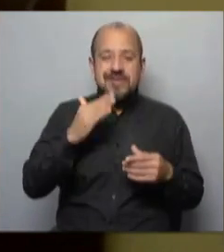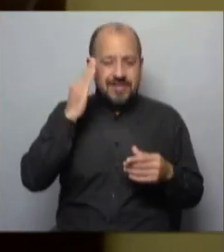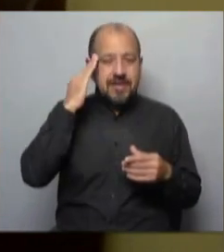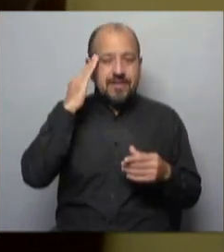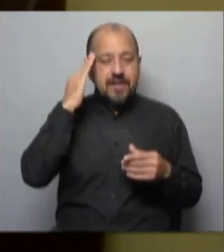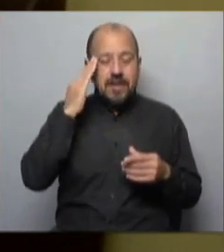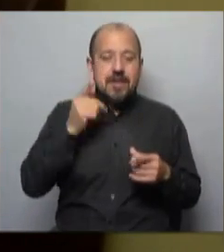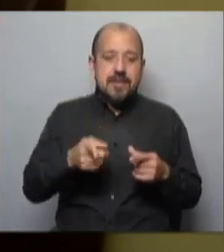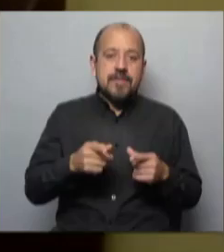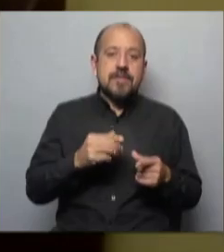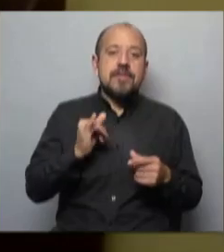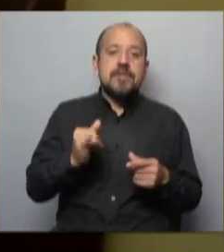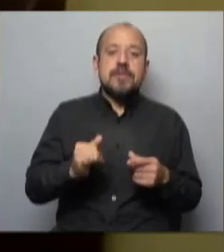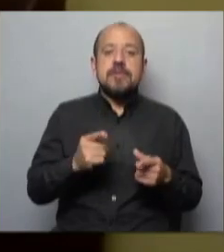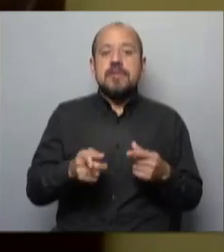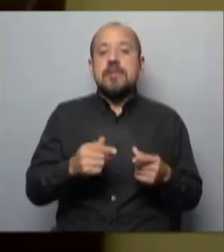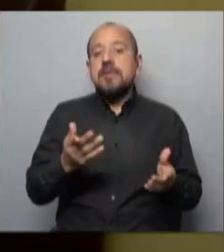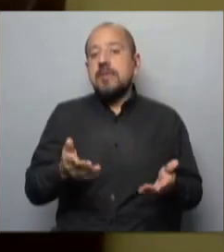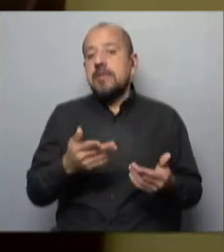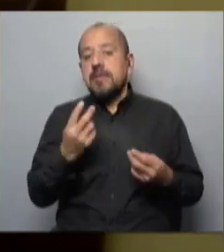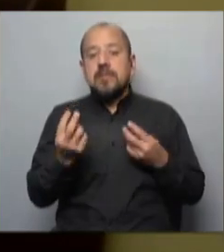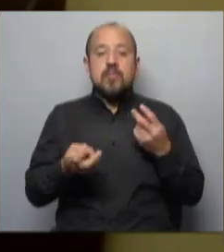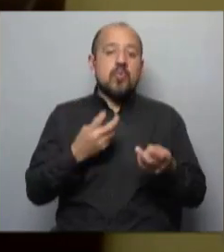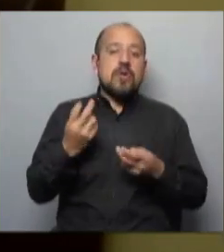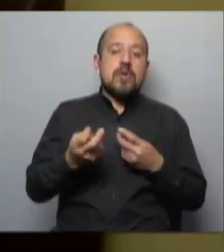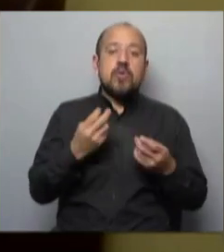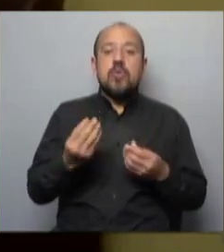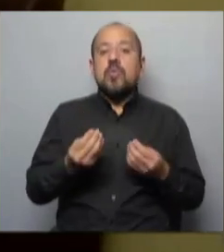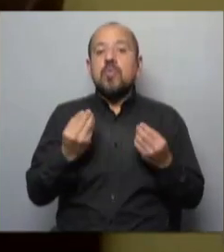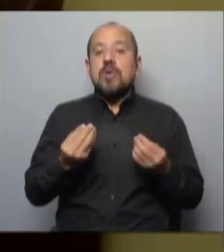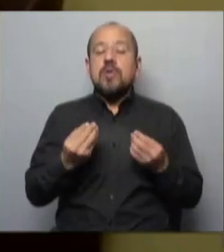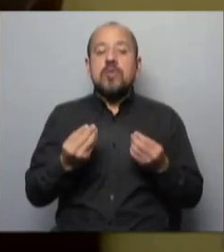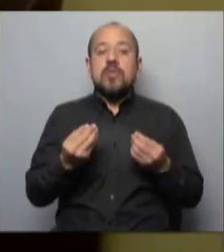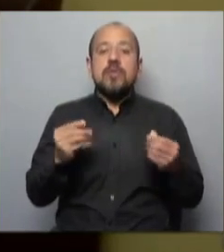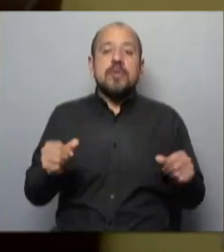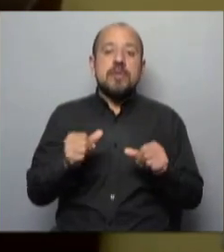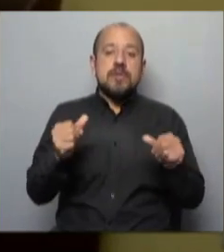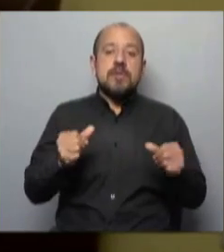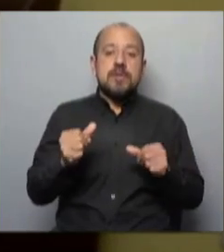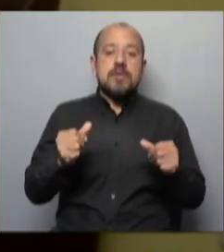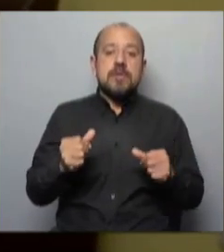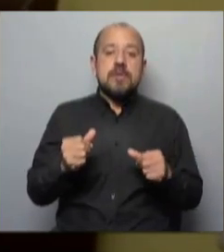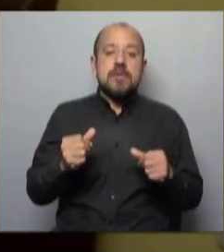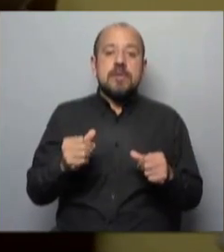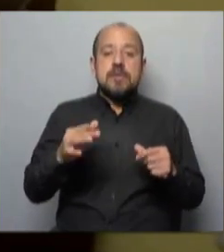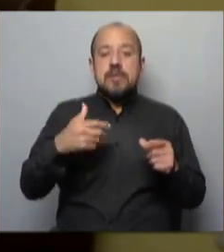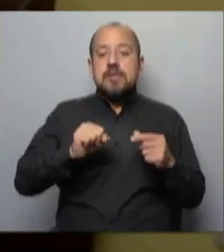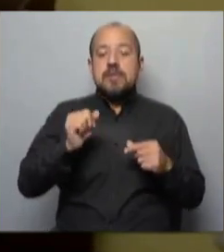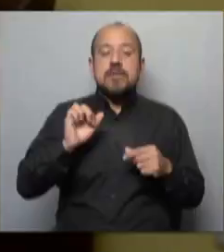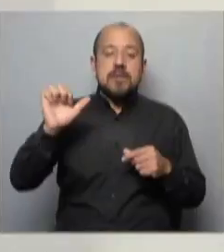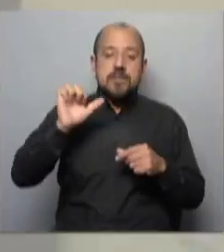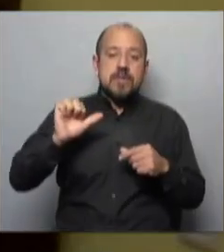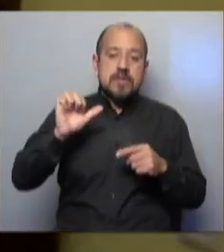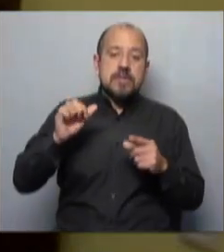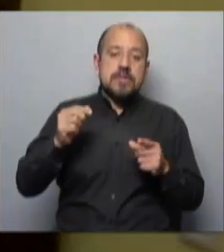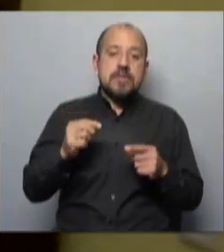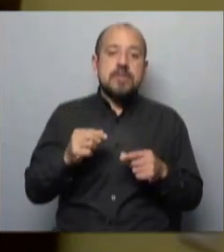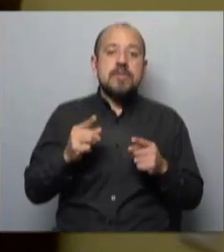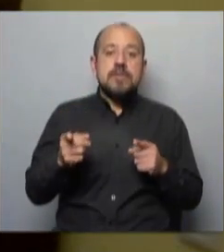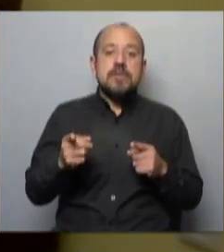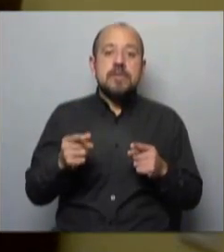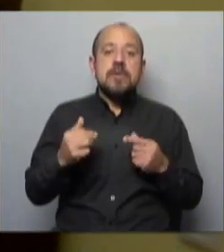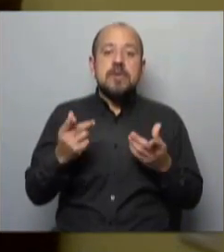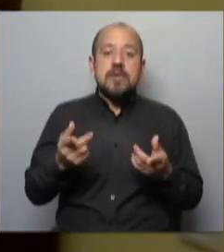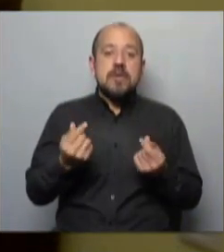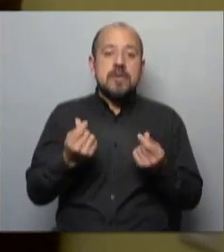simplemente estaban buscando la vuelta de poder darles más más recursos a estas empresas van a recibir un